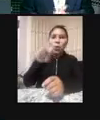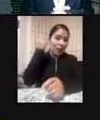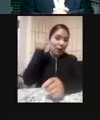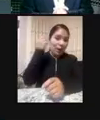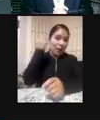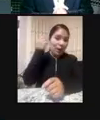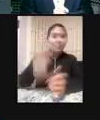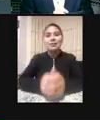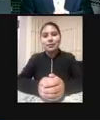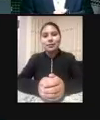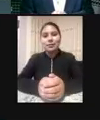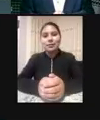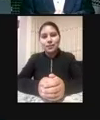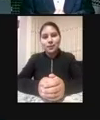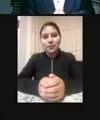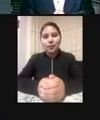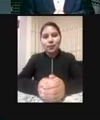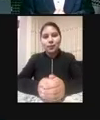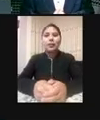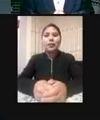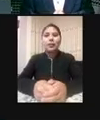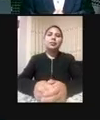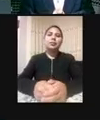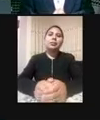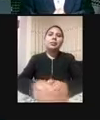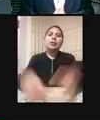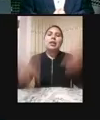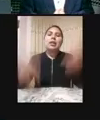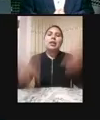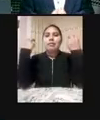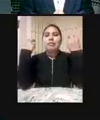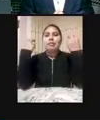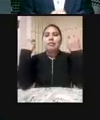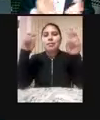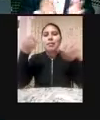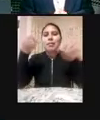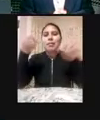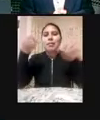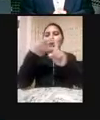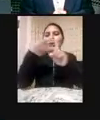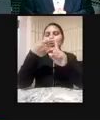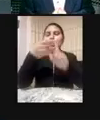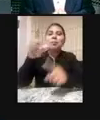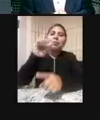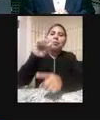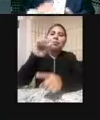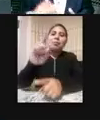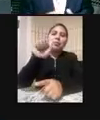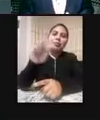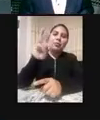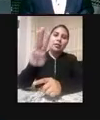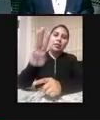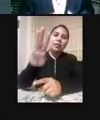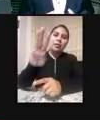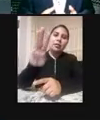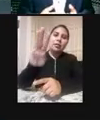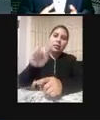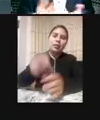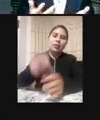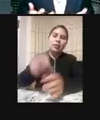el síndrome de Down en este ciclo de webinars, que es una guía de apoyo en casa para padres y madres de familia que tienen